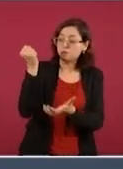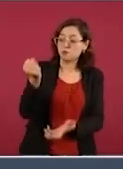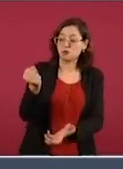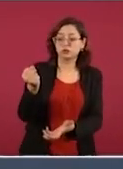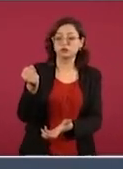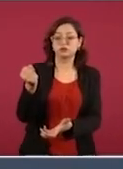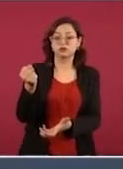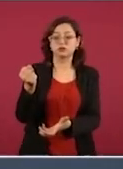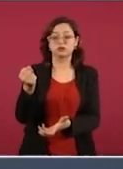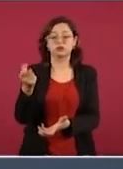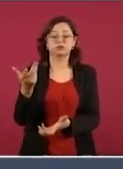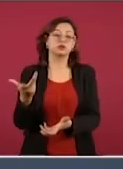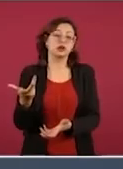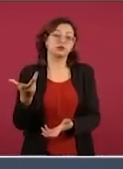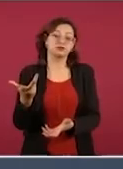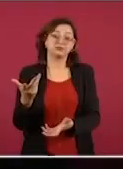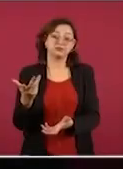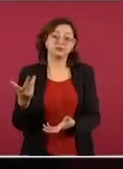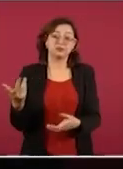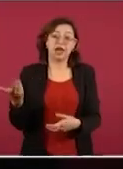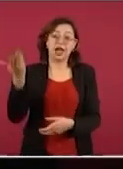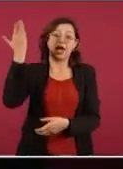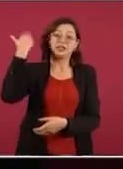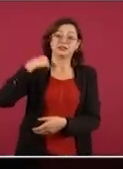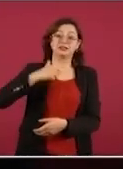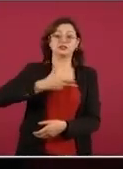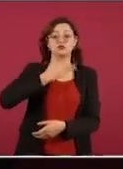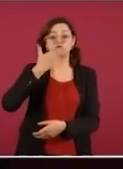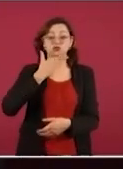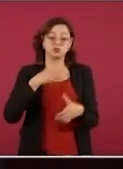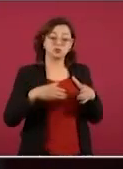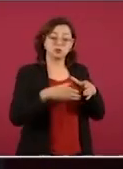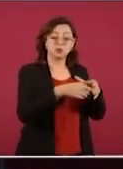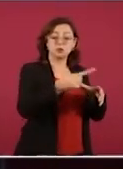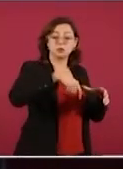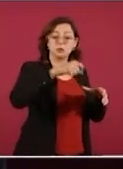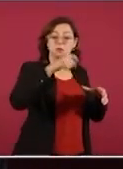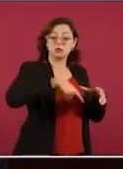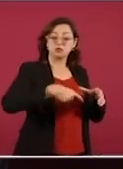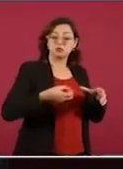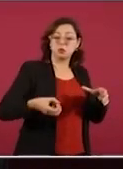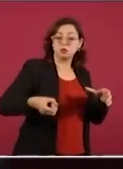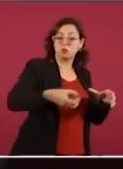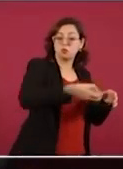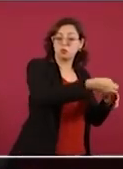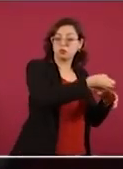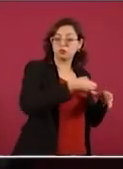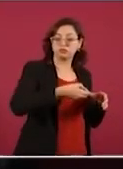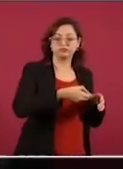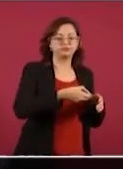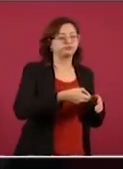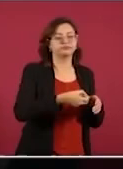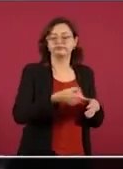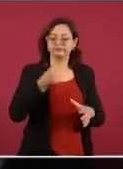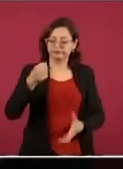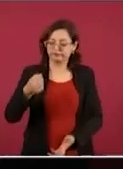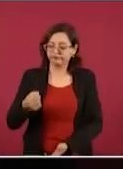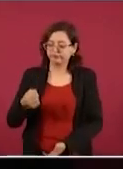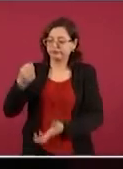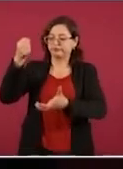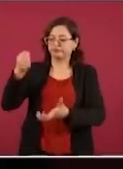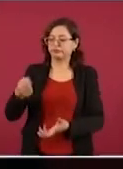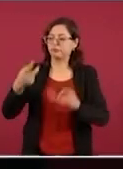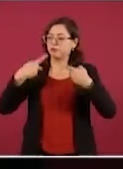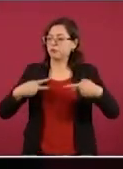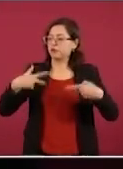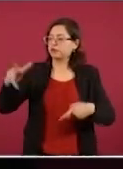se queda como era antes, en pocas manos, sino llega a la